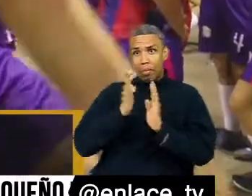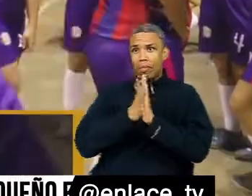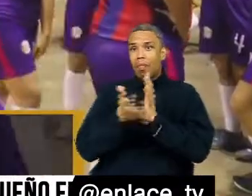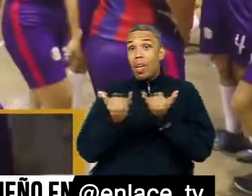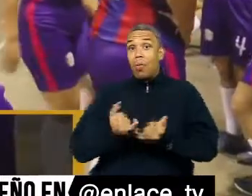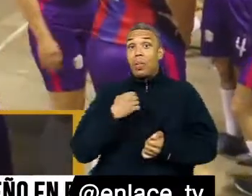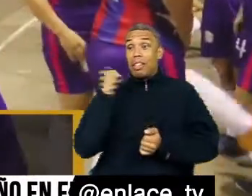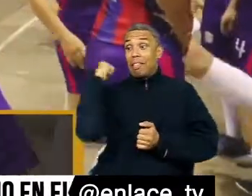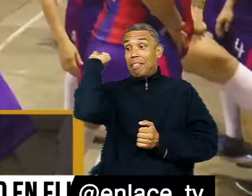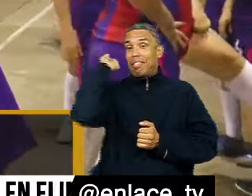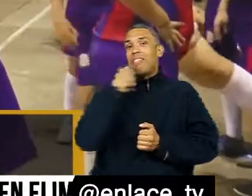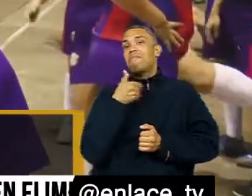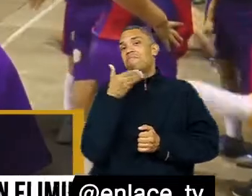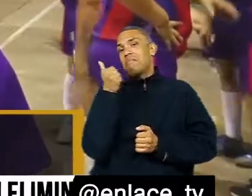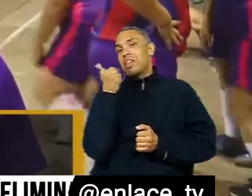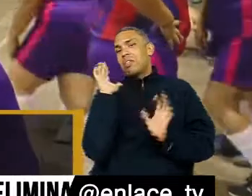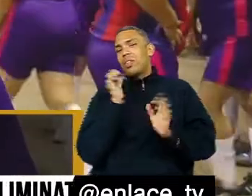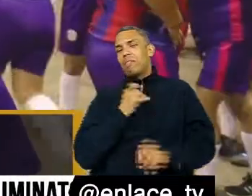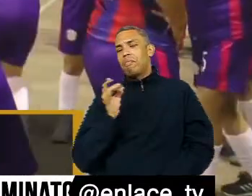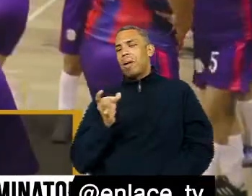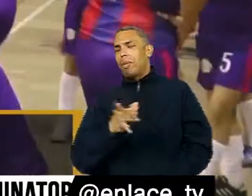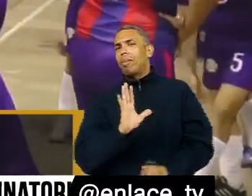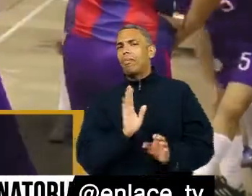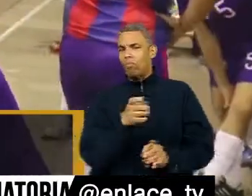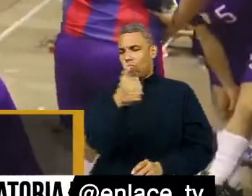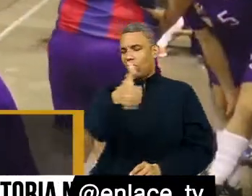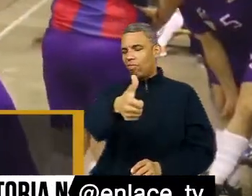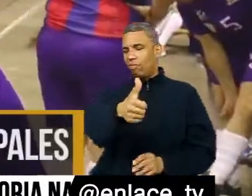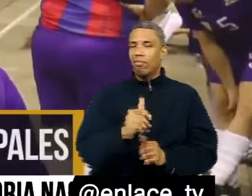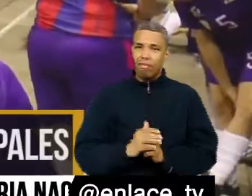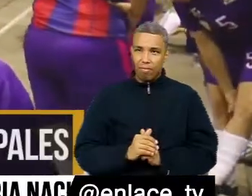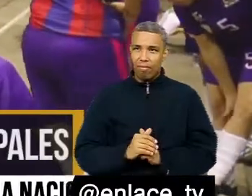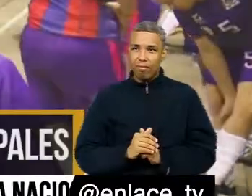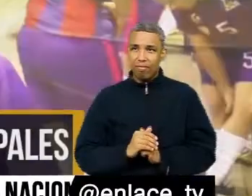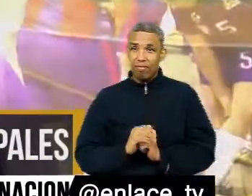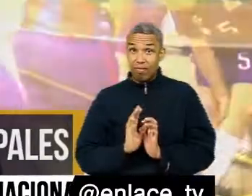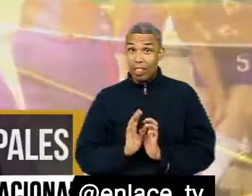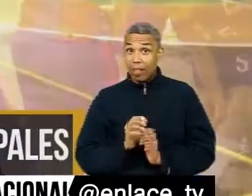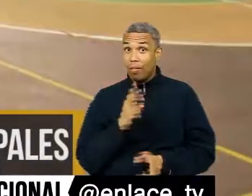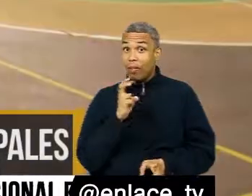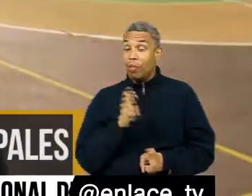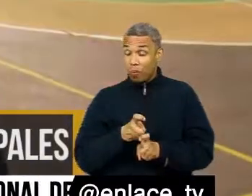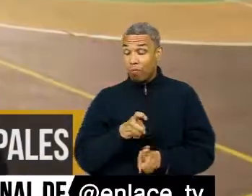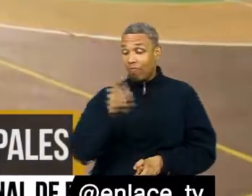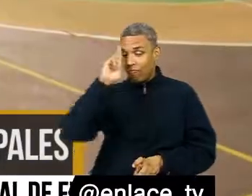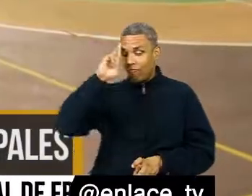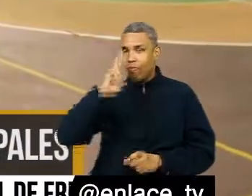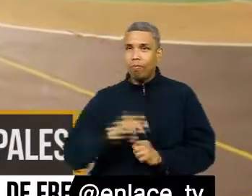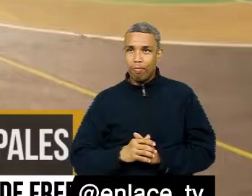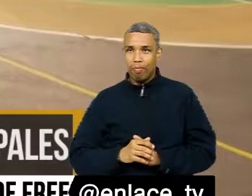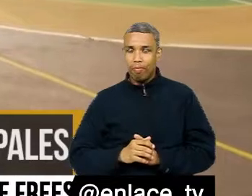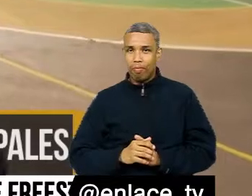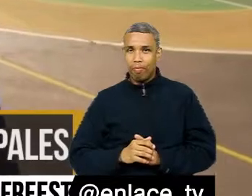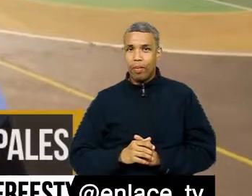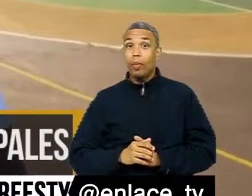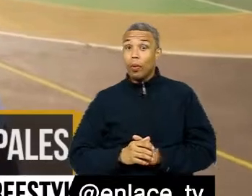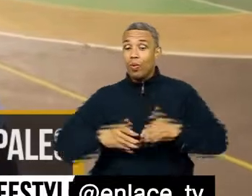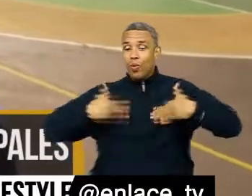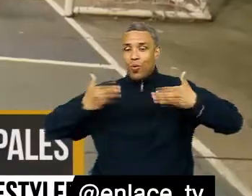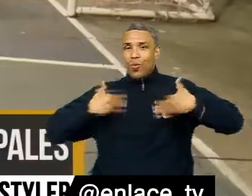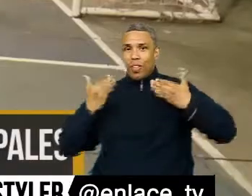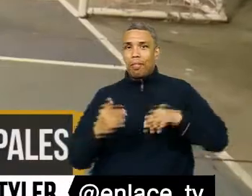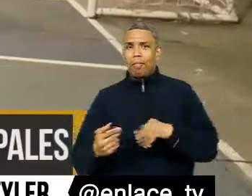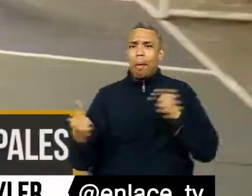porque somos las mejores Tesoritos, pero vamos bien, ahí igual está bien duro, créame. No, súper bien, contentas empezando este